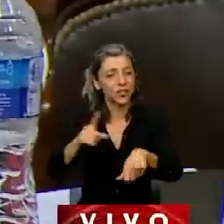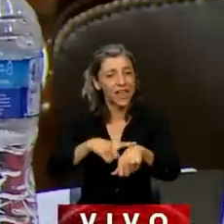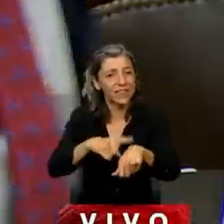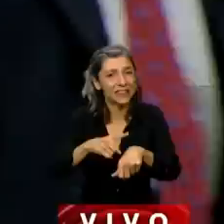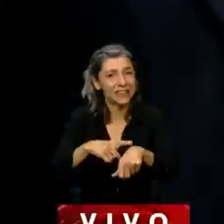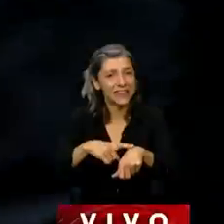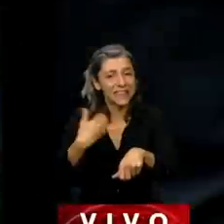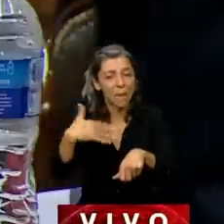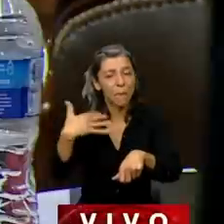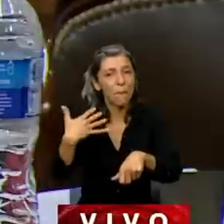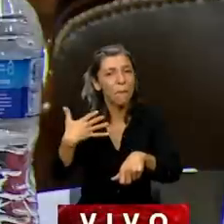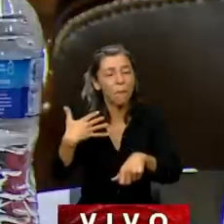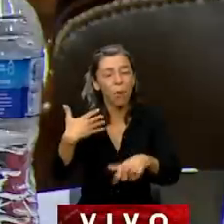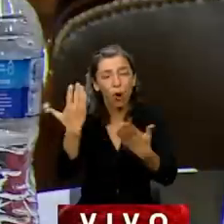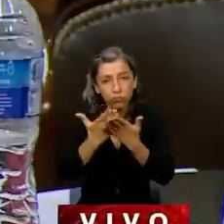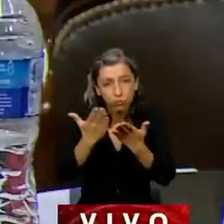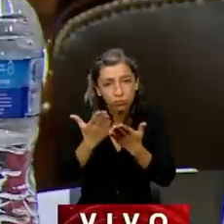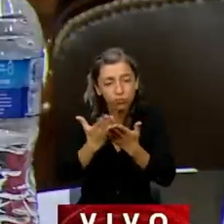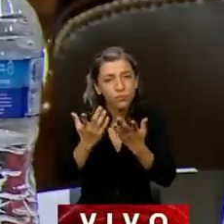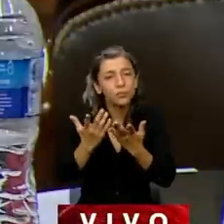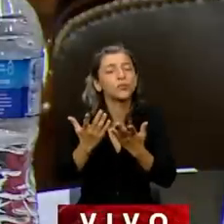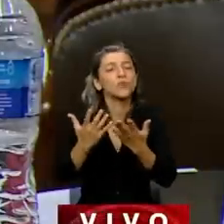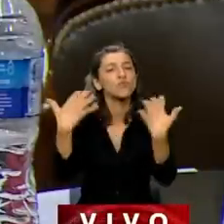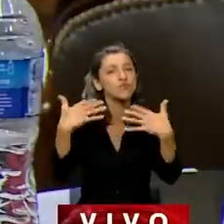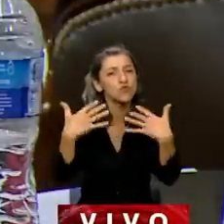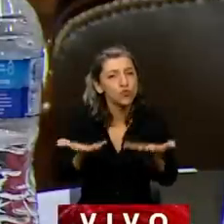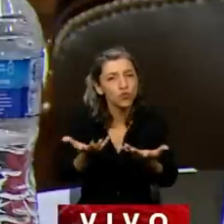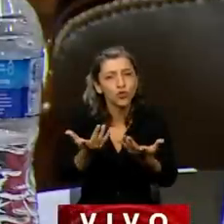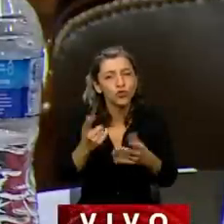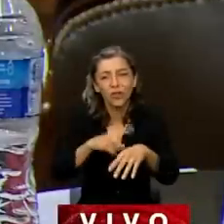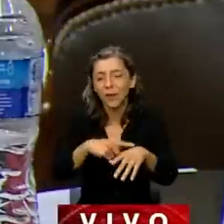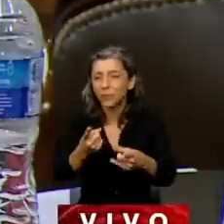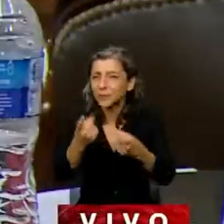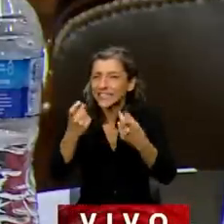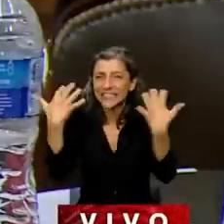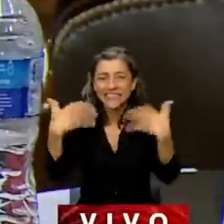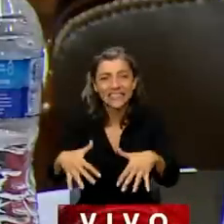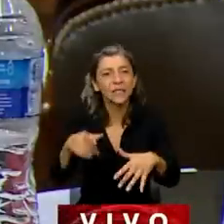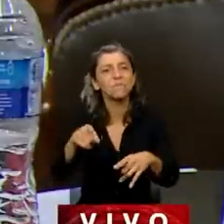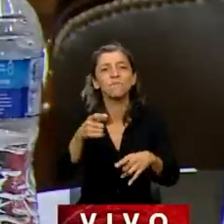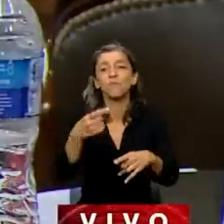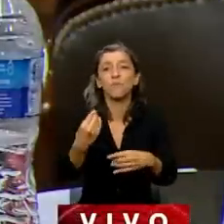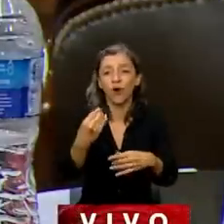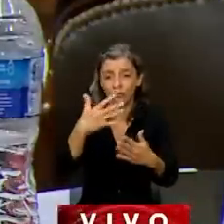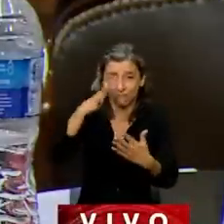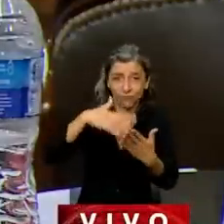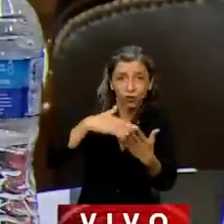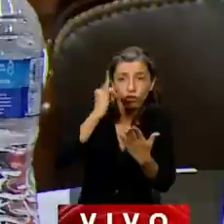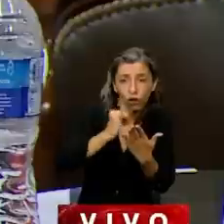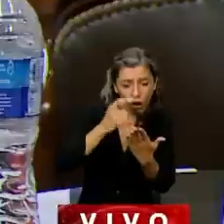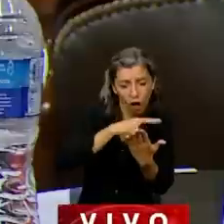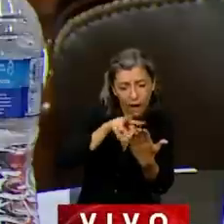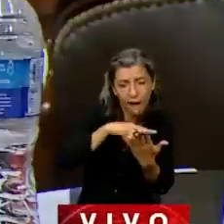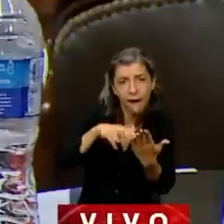una formación teórica, estamos hablando también de una formación práctica que requiere mucho